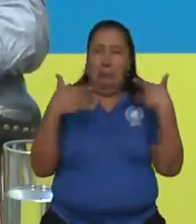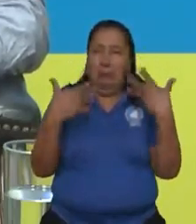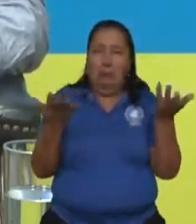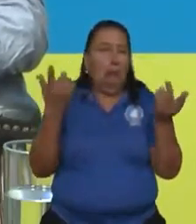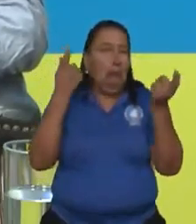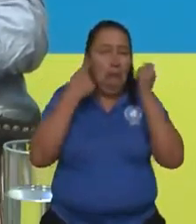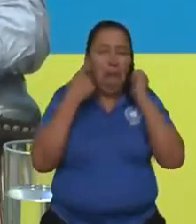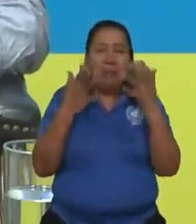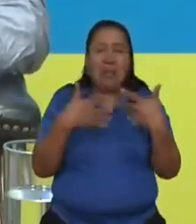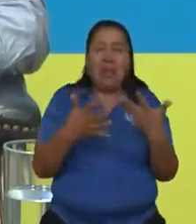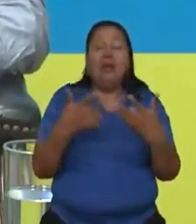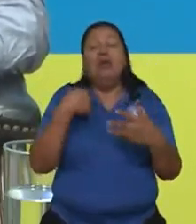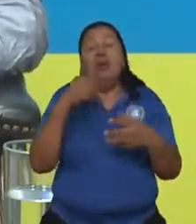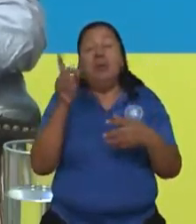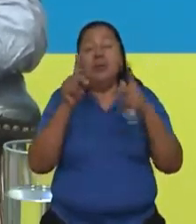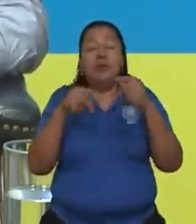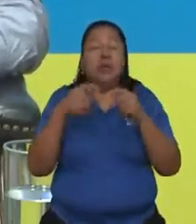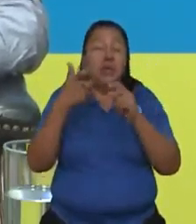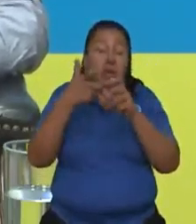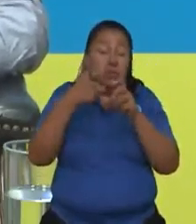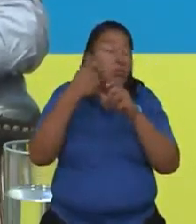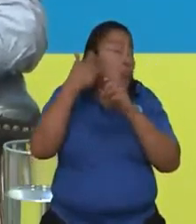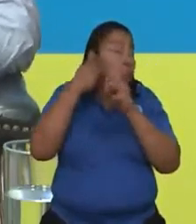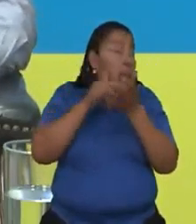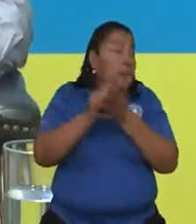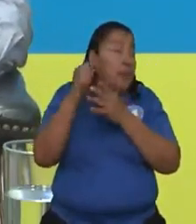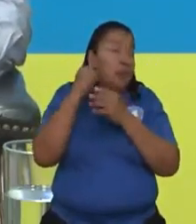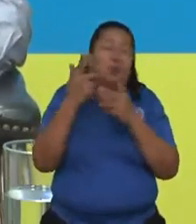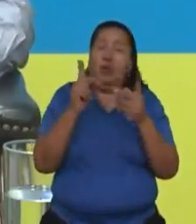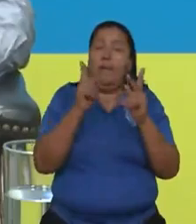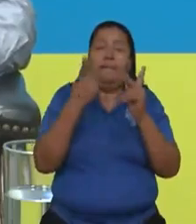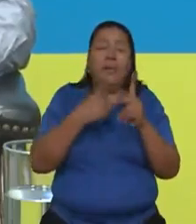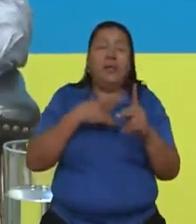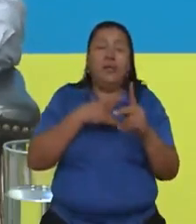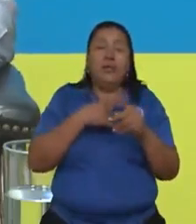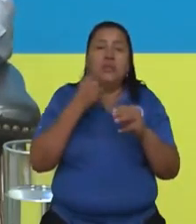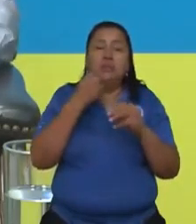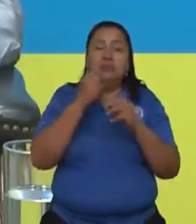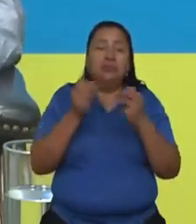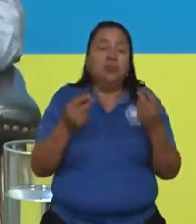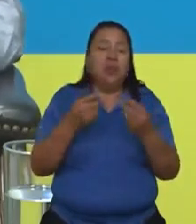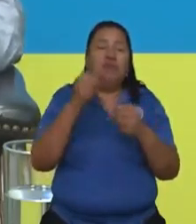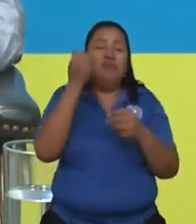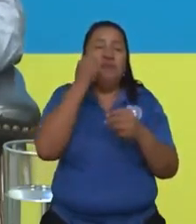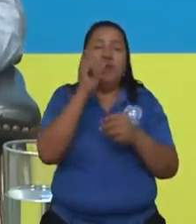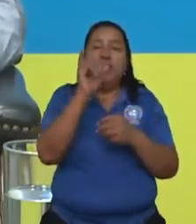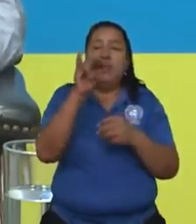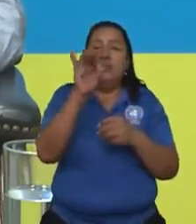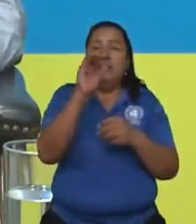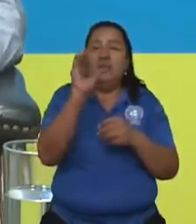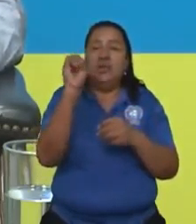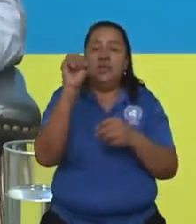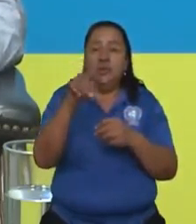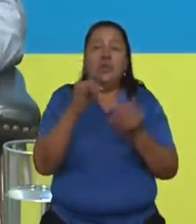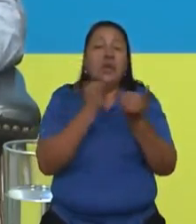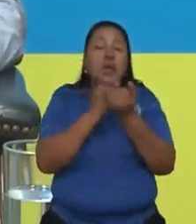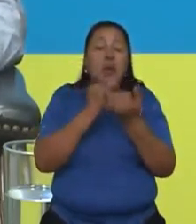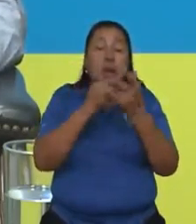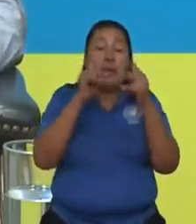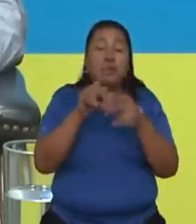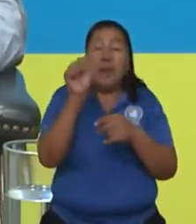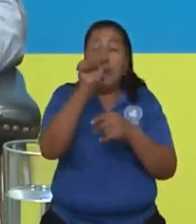pacientes, por ejemplo, que tienen una otomicosis, lo que van a llegar a decirte es que me duele mucho, dependiendo de cuánto tiempo tardaron en llegar. O te van a decir,